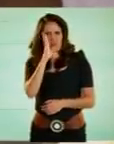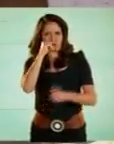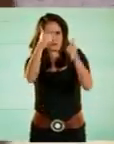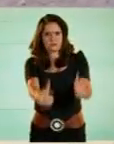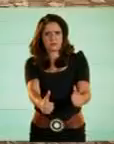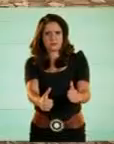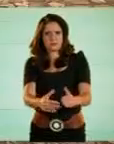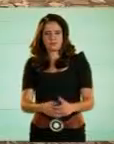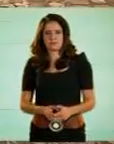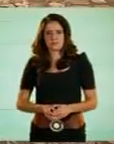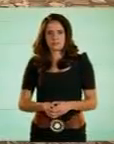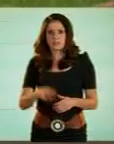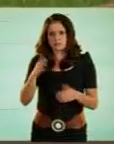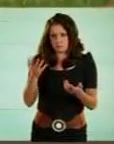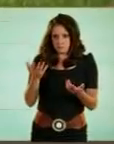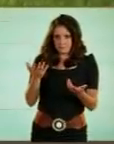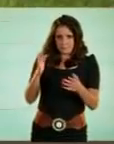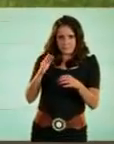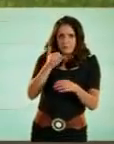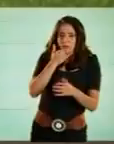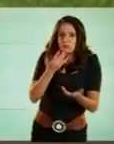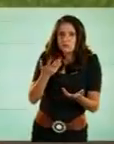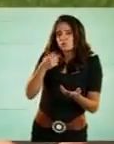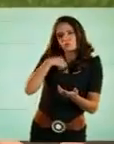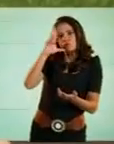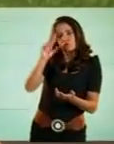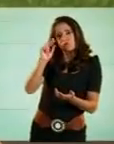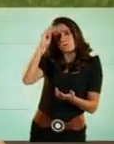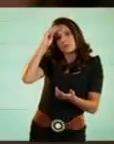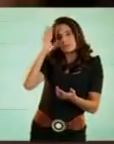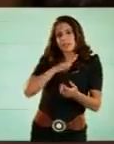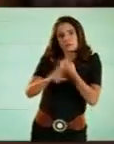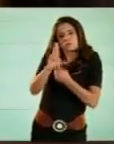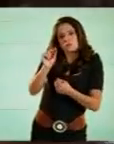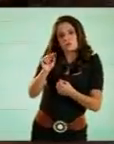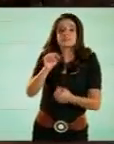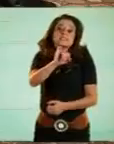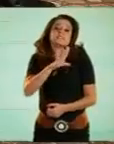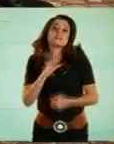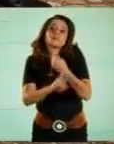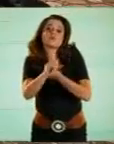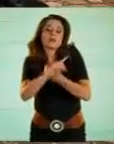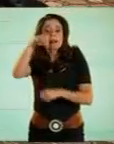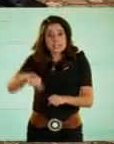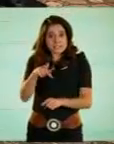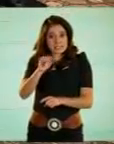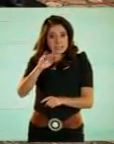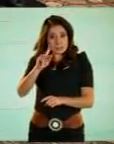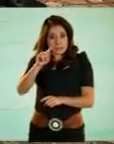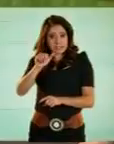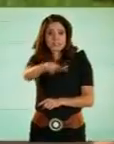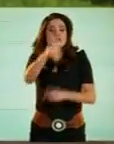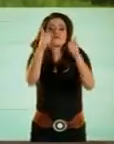aquí. Pero, perdón, no pensé que hubiera problema. No, pues sí lo hay. Aquí en Quipatla no puedes venir a